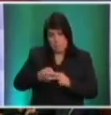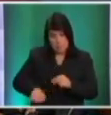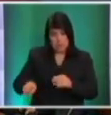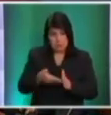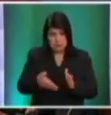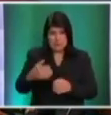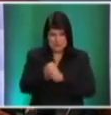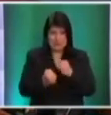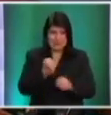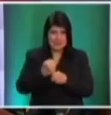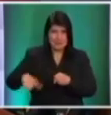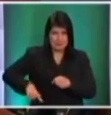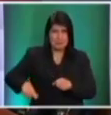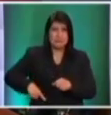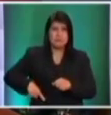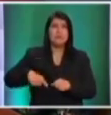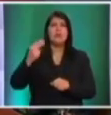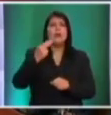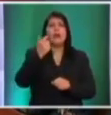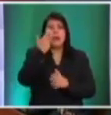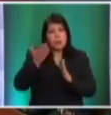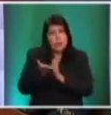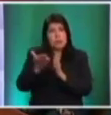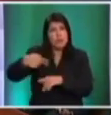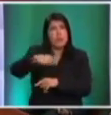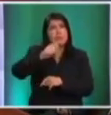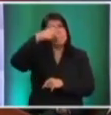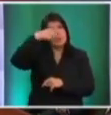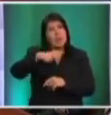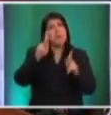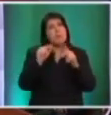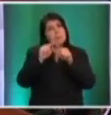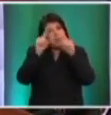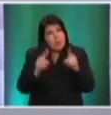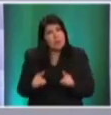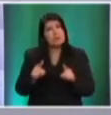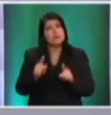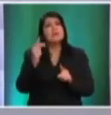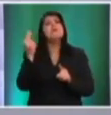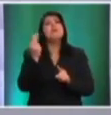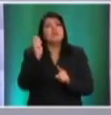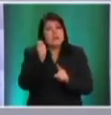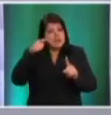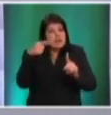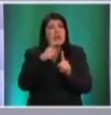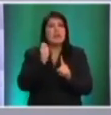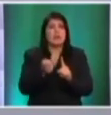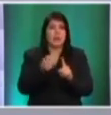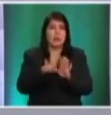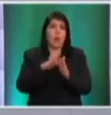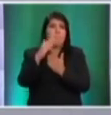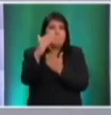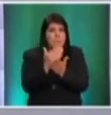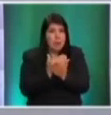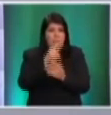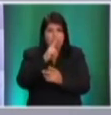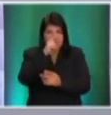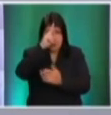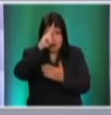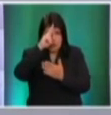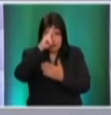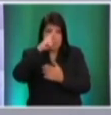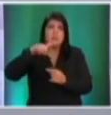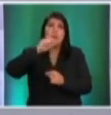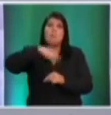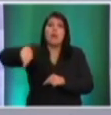nieto ha sentado las bases para que en los siguientes años el país avance por el rumbo del desarrollo y a nivel de la economía familiar y